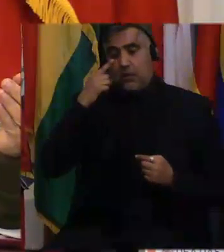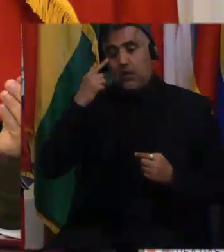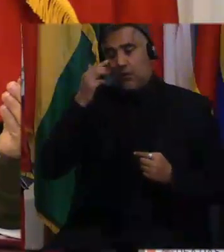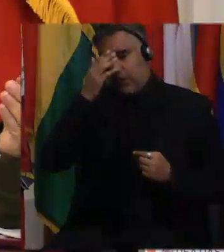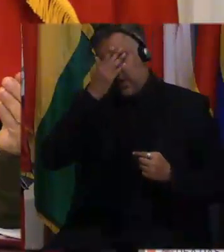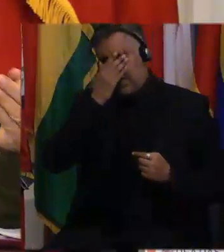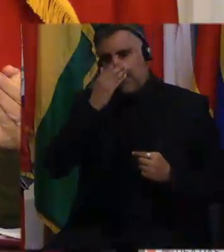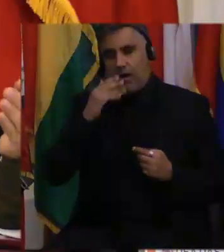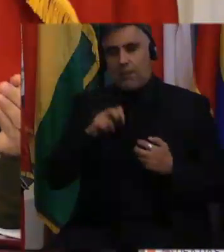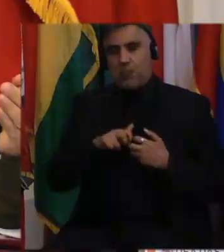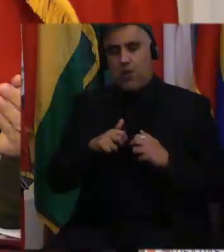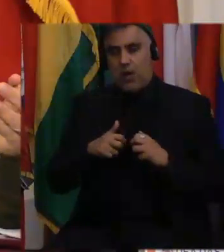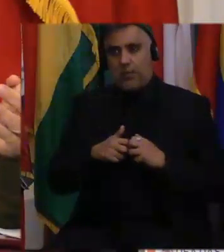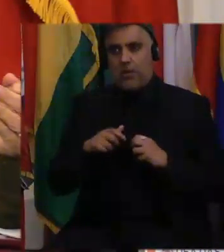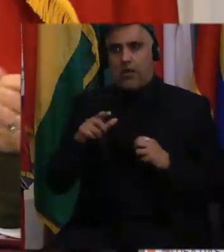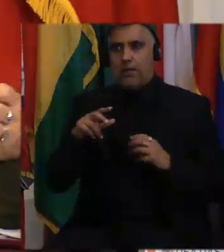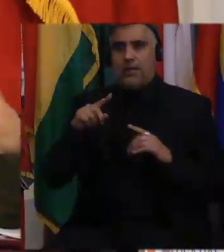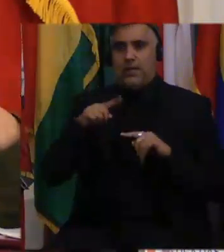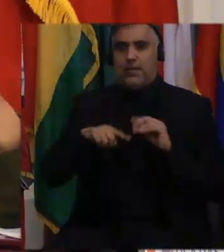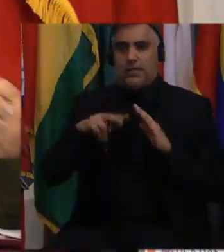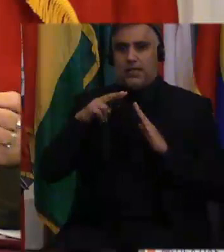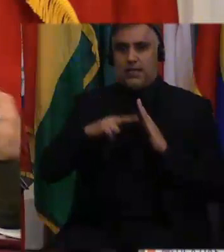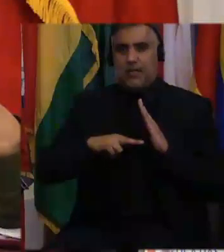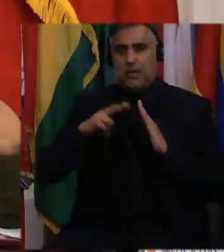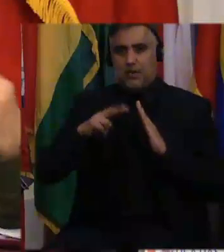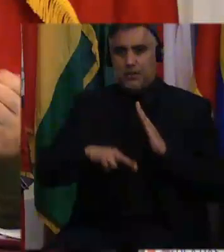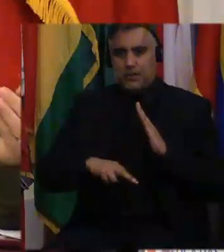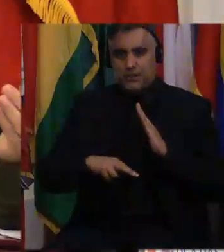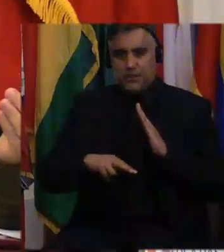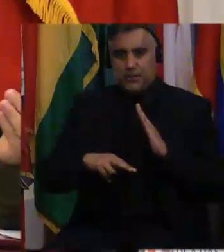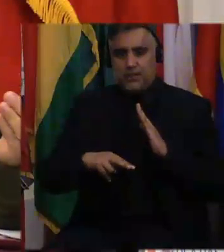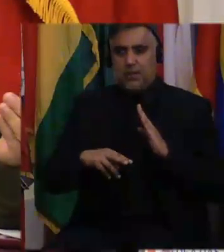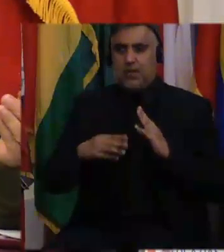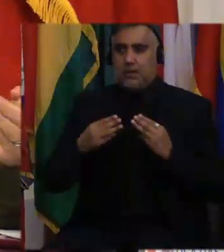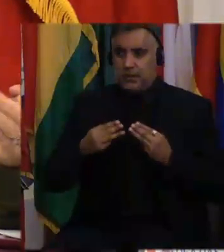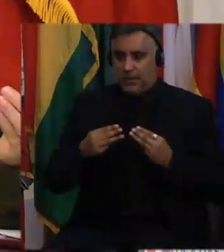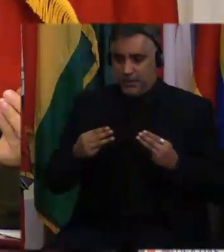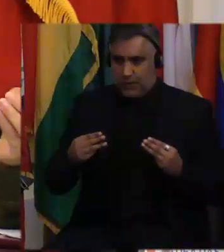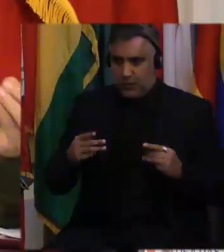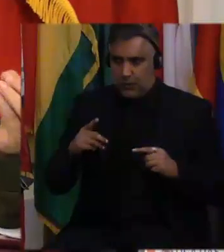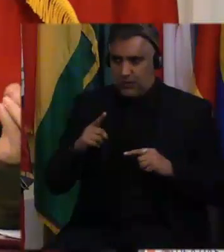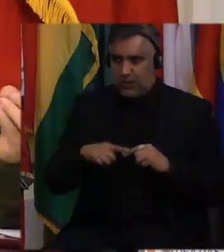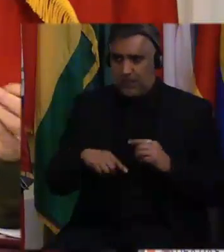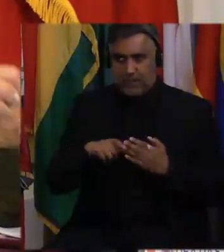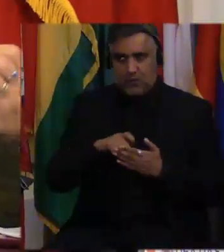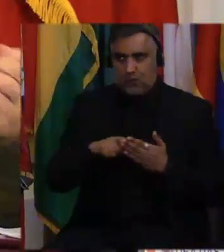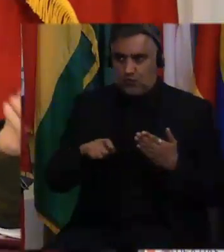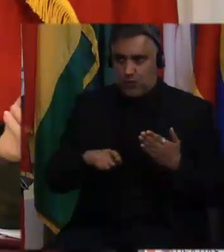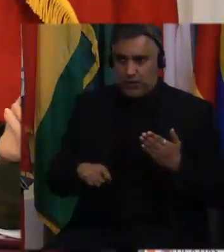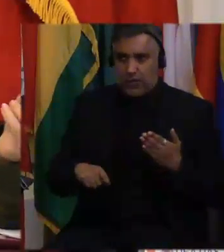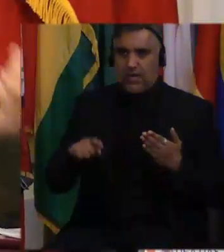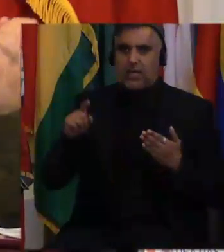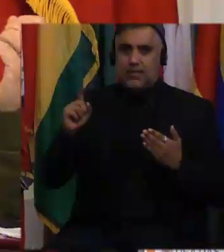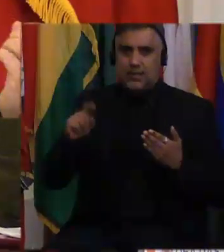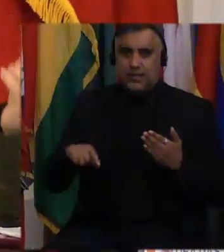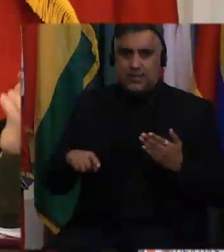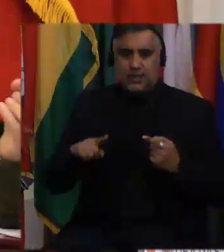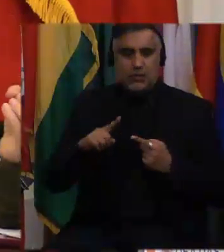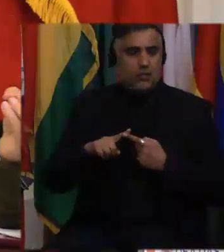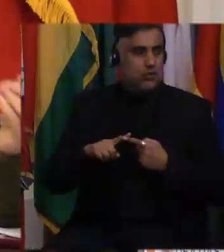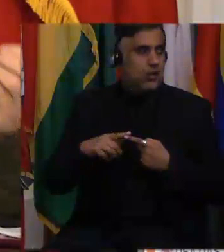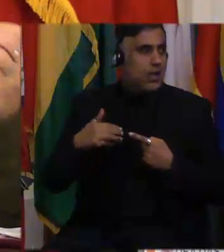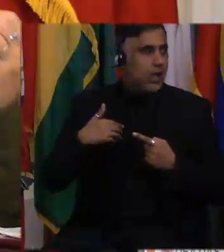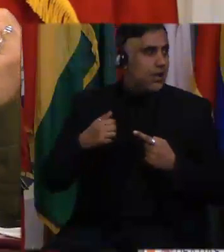muchos países, o sea, los materiales no pueden ser escritos, tienen que contener muchas